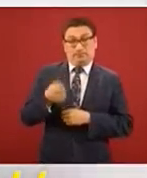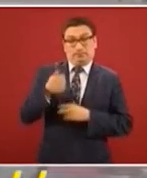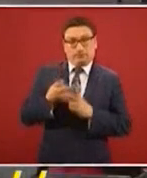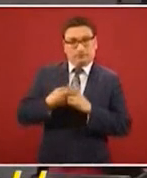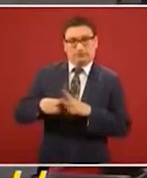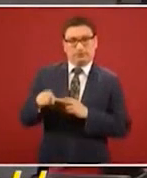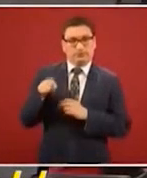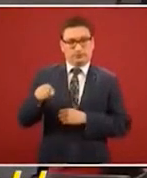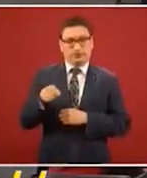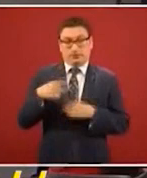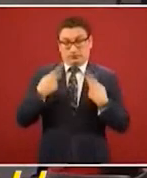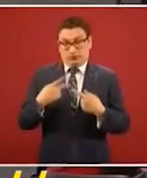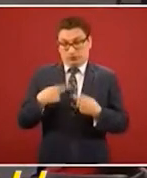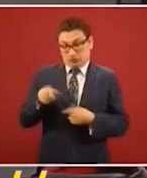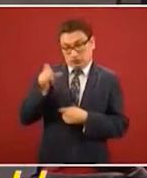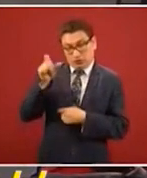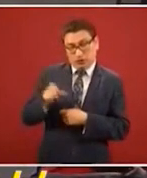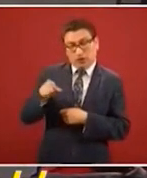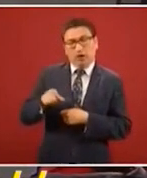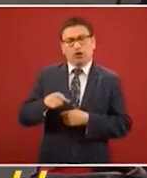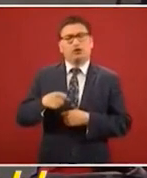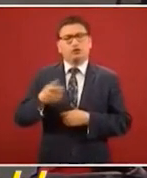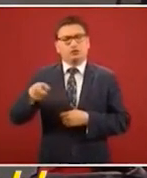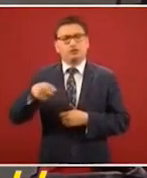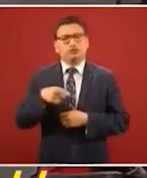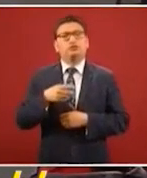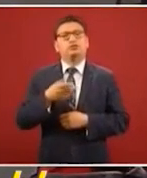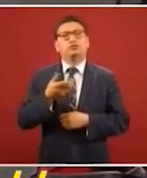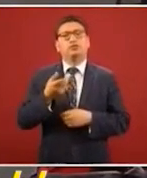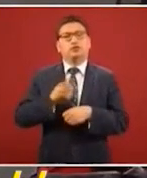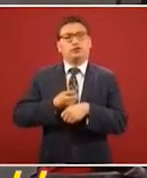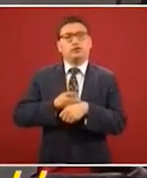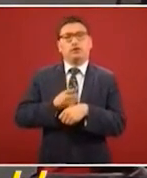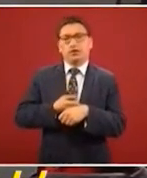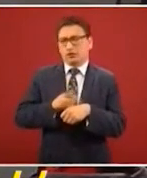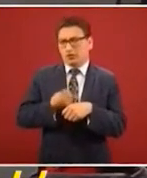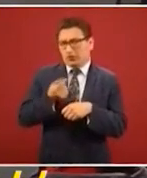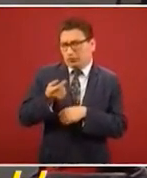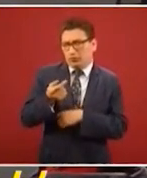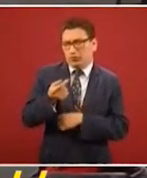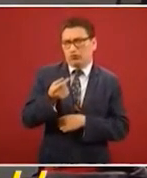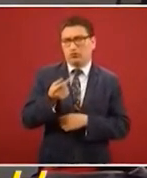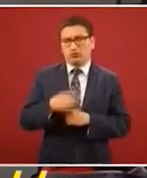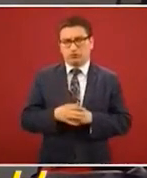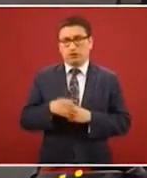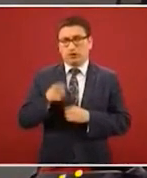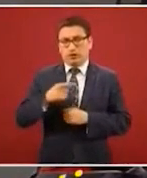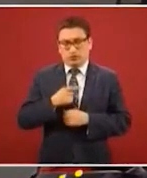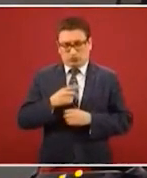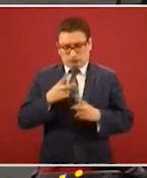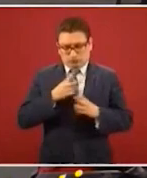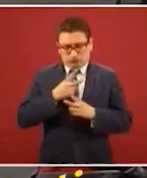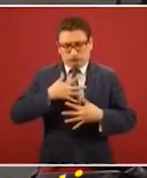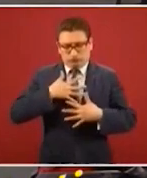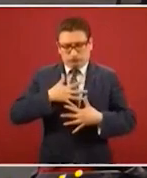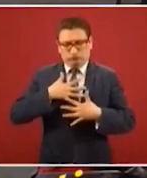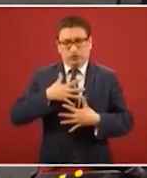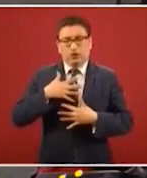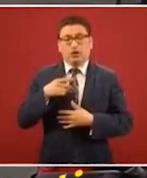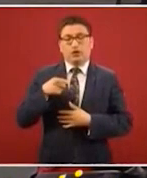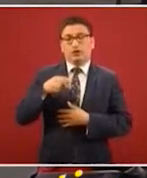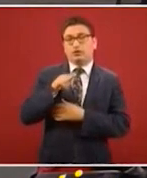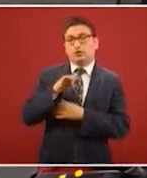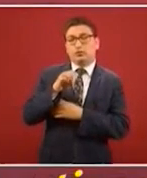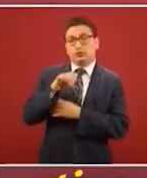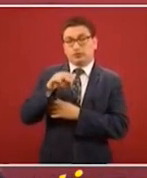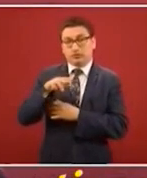individuo está en condiciones de salud estable, tiene una enfermedad leve. Leve se refiere a que no tiene neumonía, tiene los síntomas parecidos a